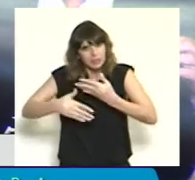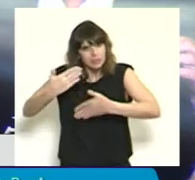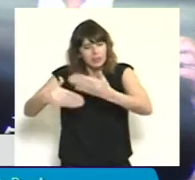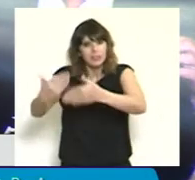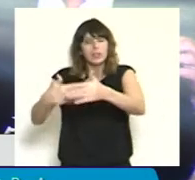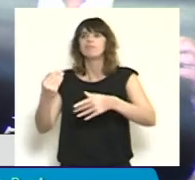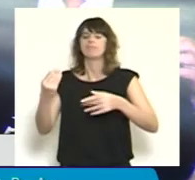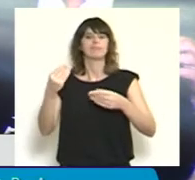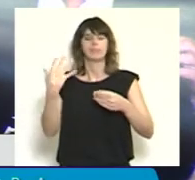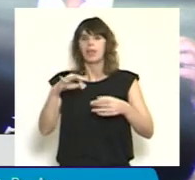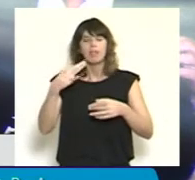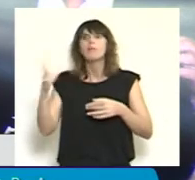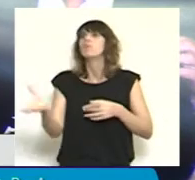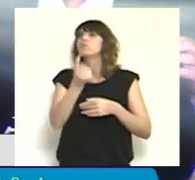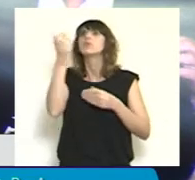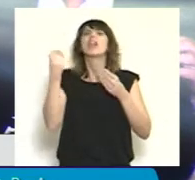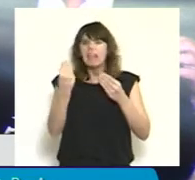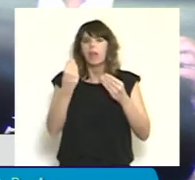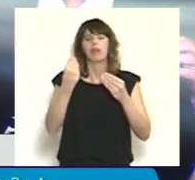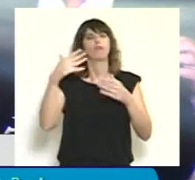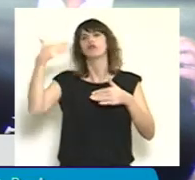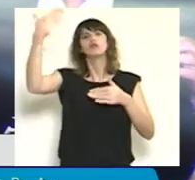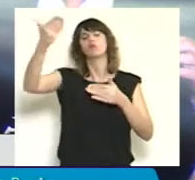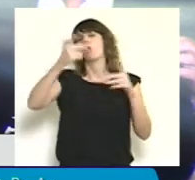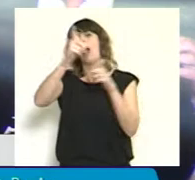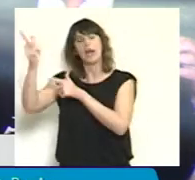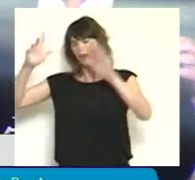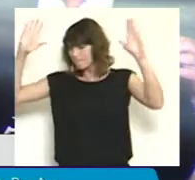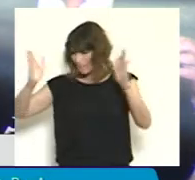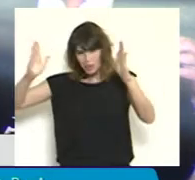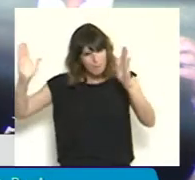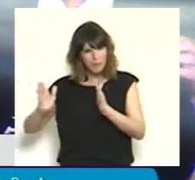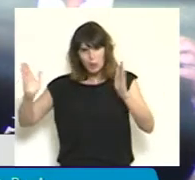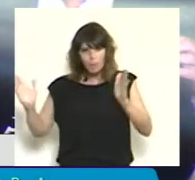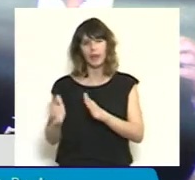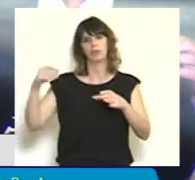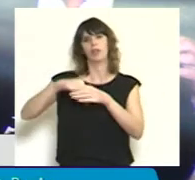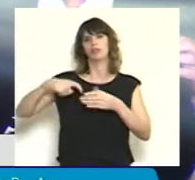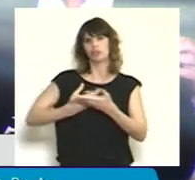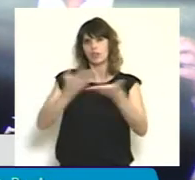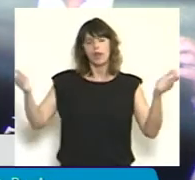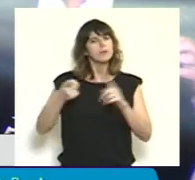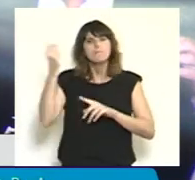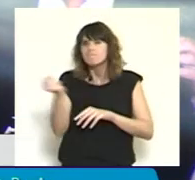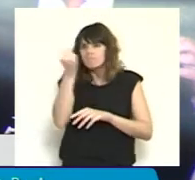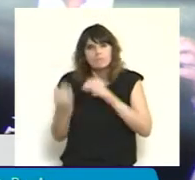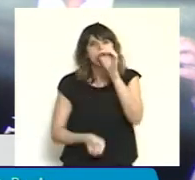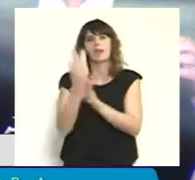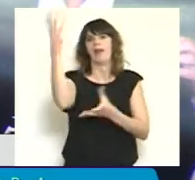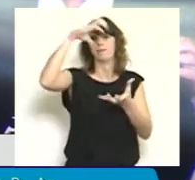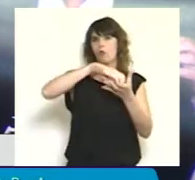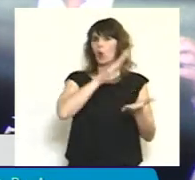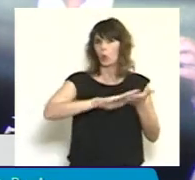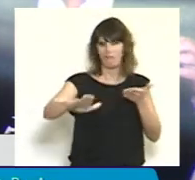que cada vez existan menos armas circulando en nuestra sociedad, es imperioso crear esta nueva institucionalidad